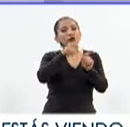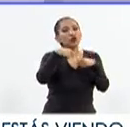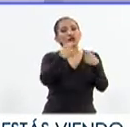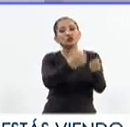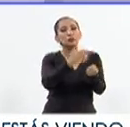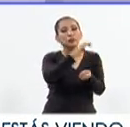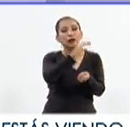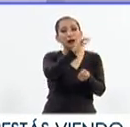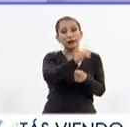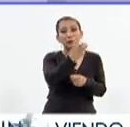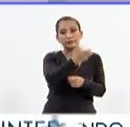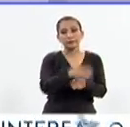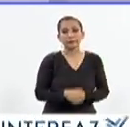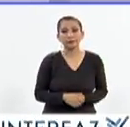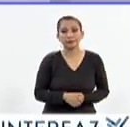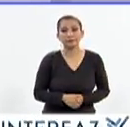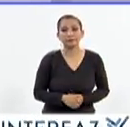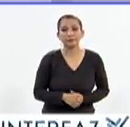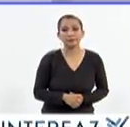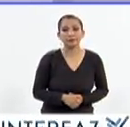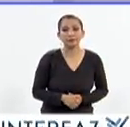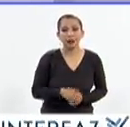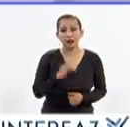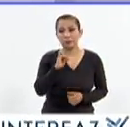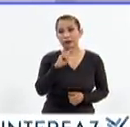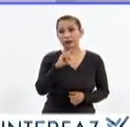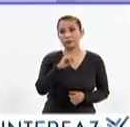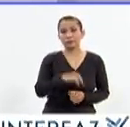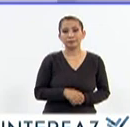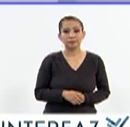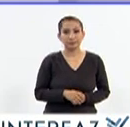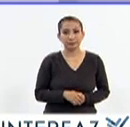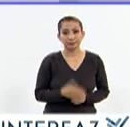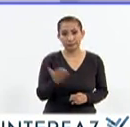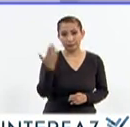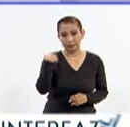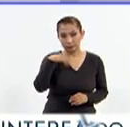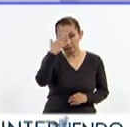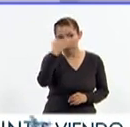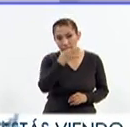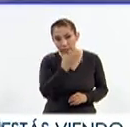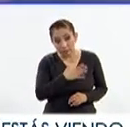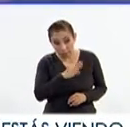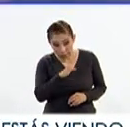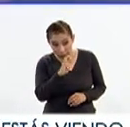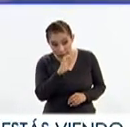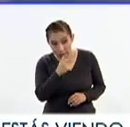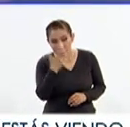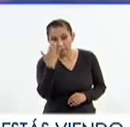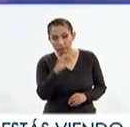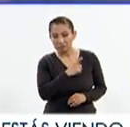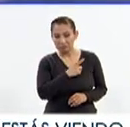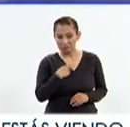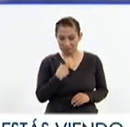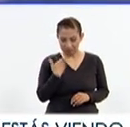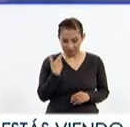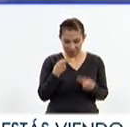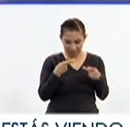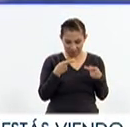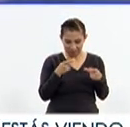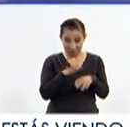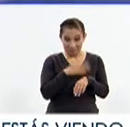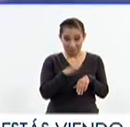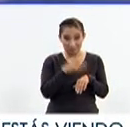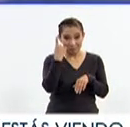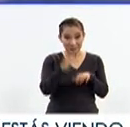lograste acceder a esta beca que da el Politécnico. Bueno, desde que me enteré, yo sabía que tenía que obtener un